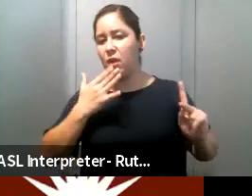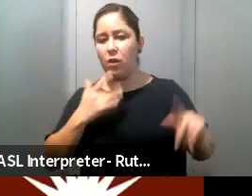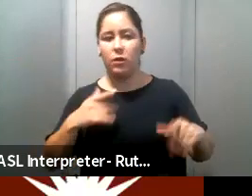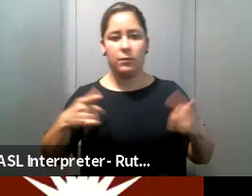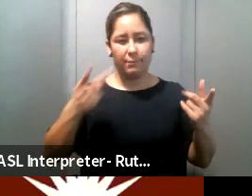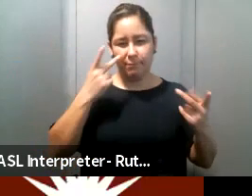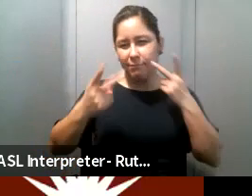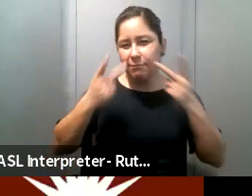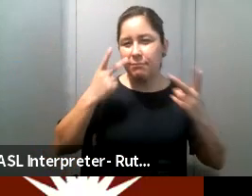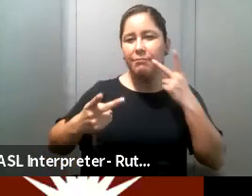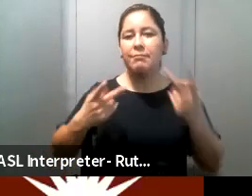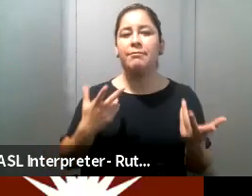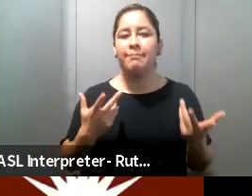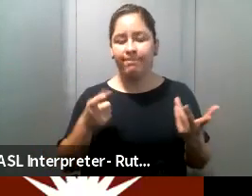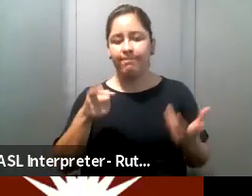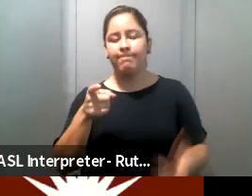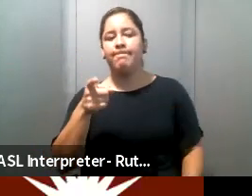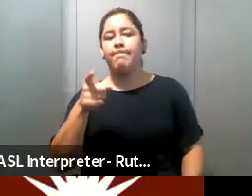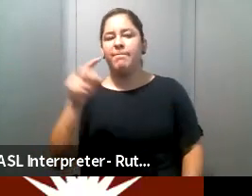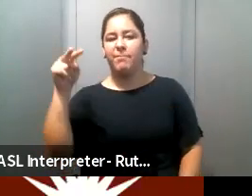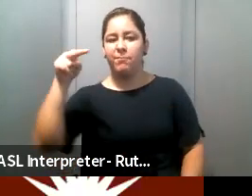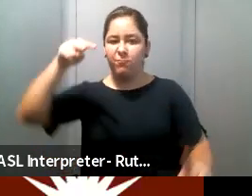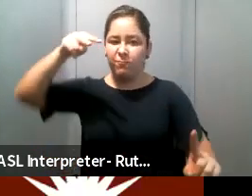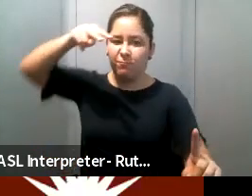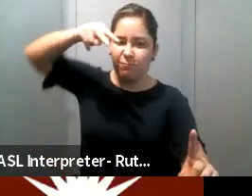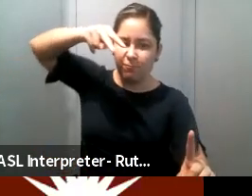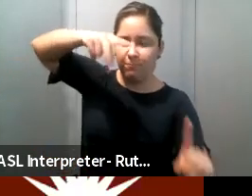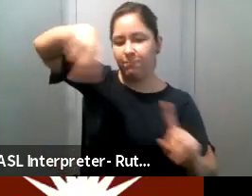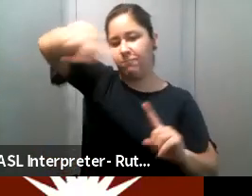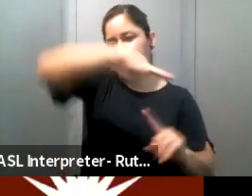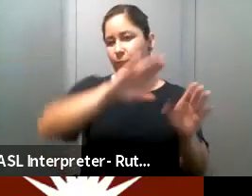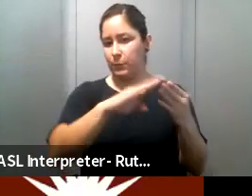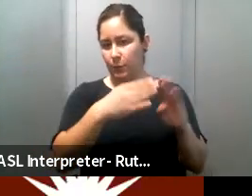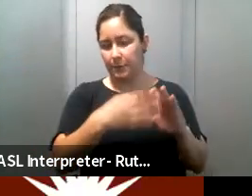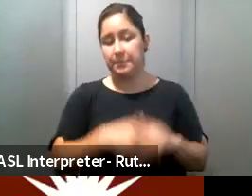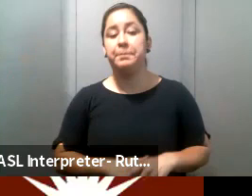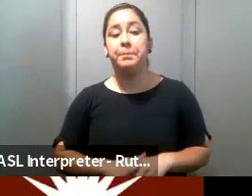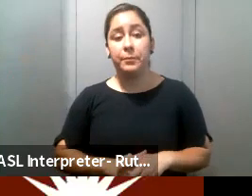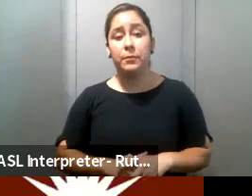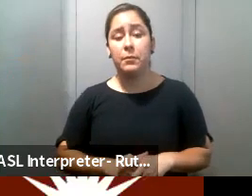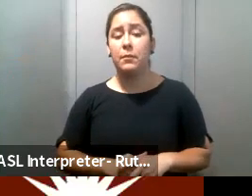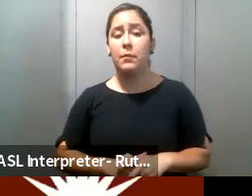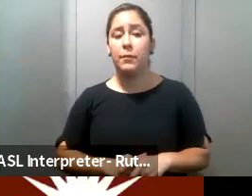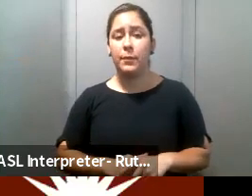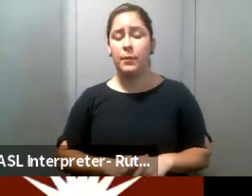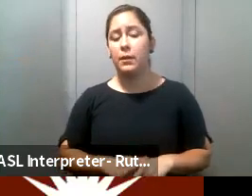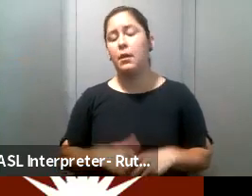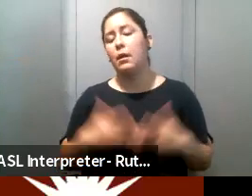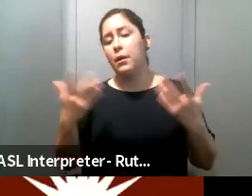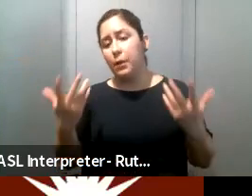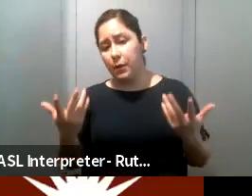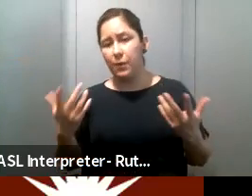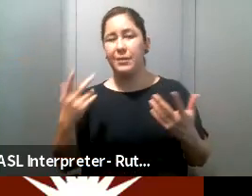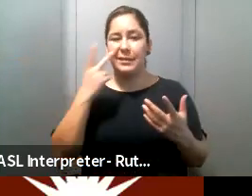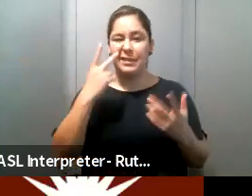nuestra comunidad de color, entonces es importante mencionarlo. Pero dentro de todas estas, obviamente,